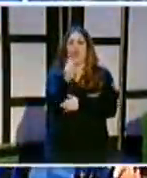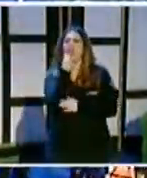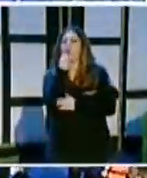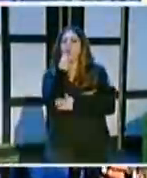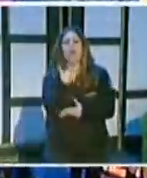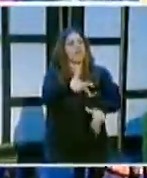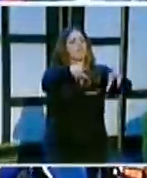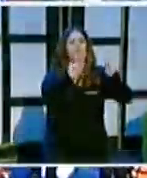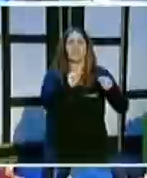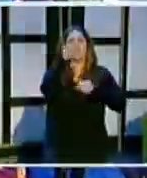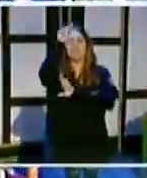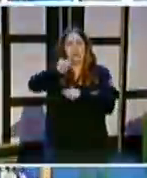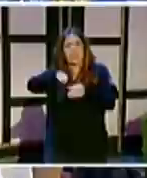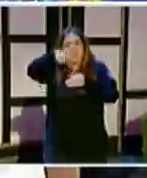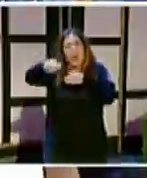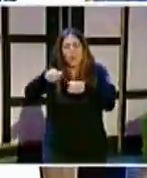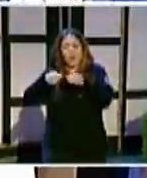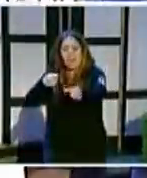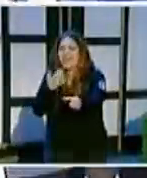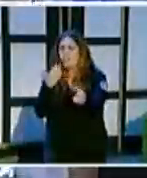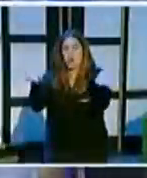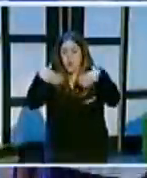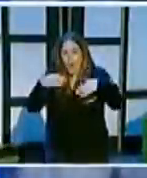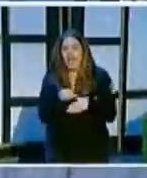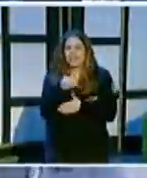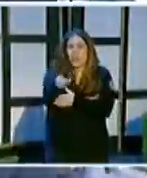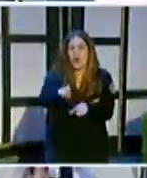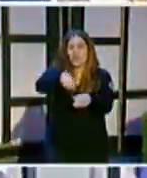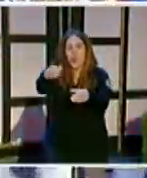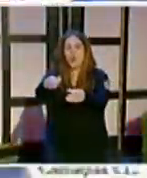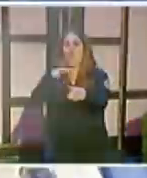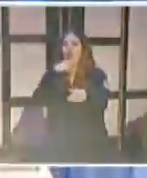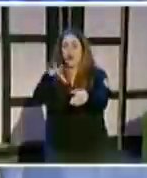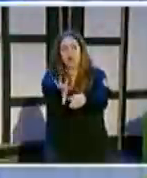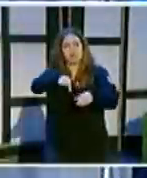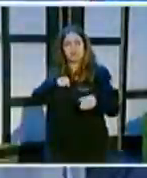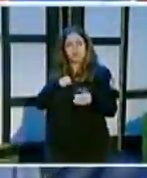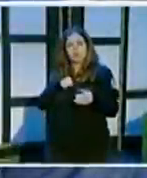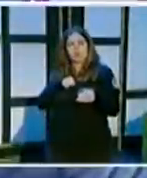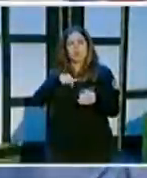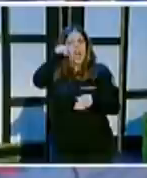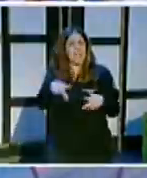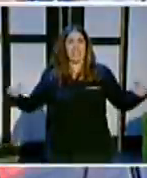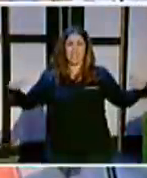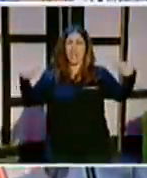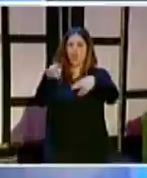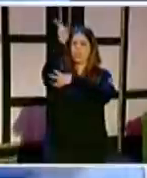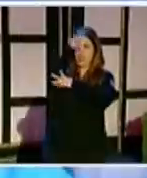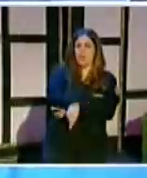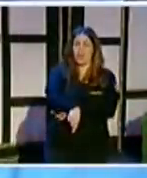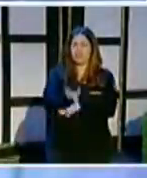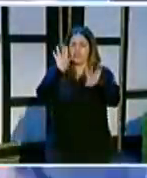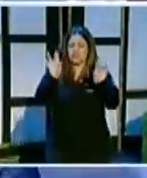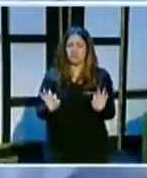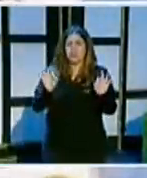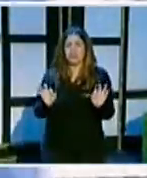que se daban a niños que no tenían en recreo nada que comer. Hasta aquí los recortes llegaron también.